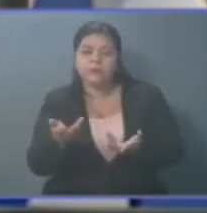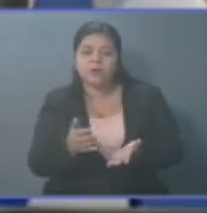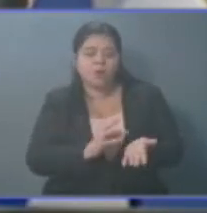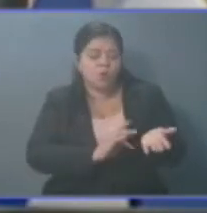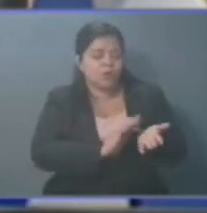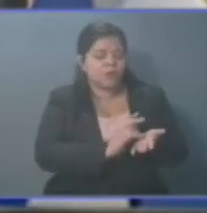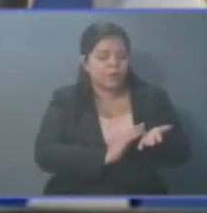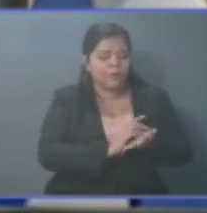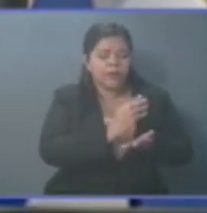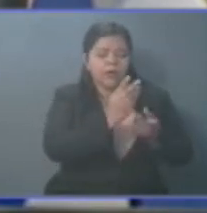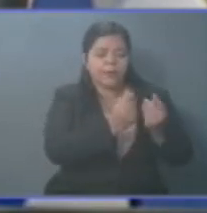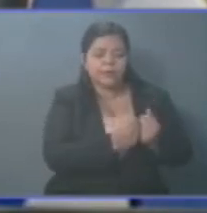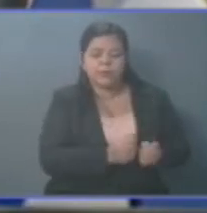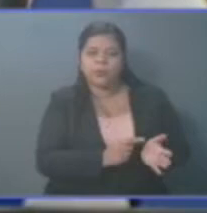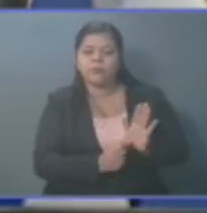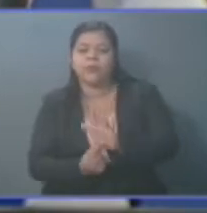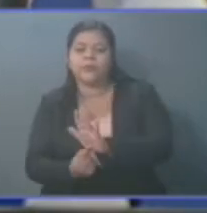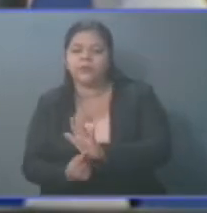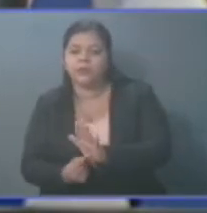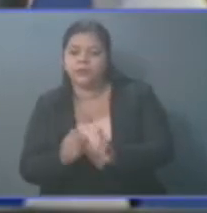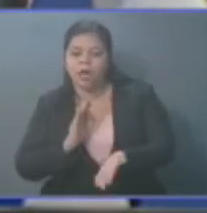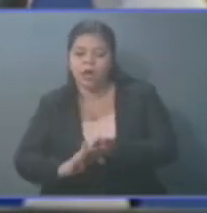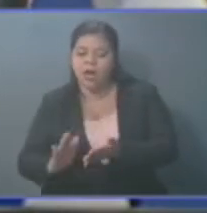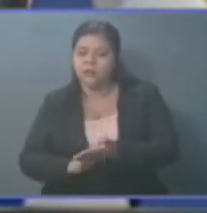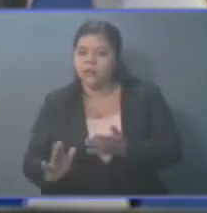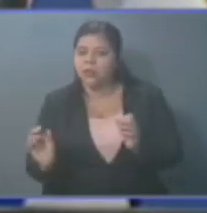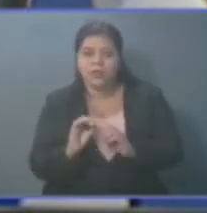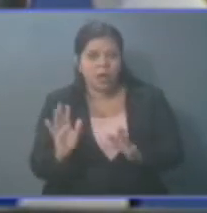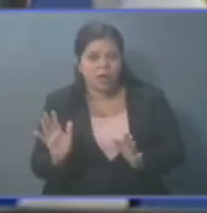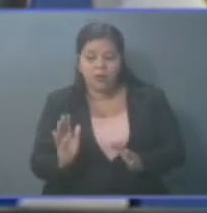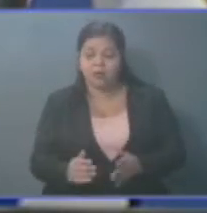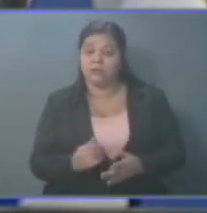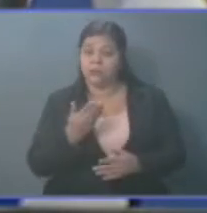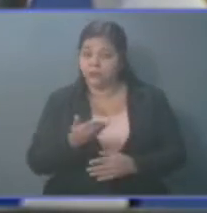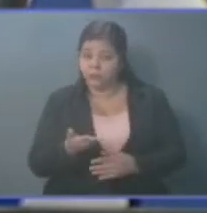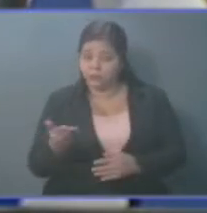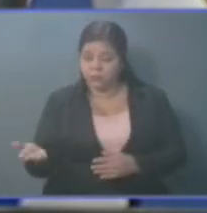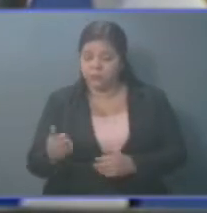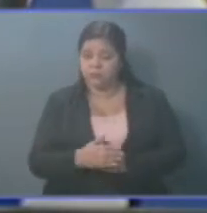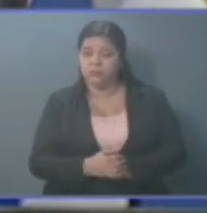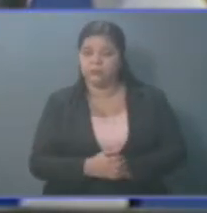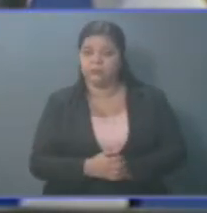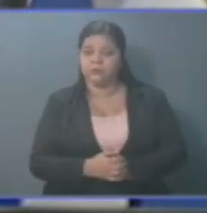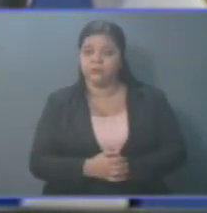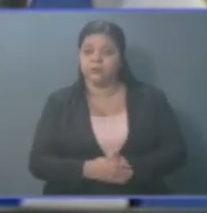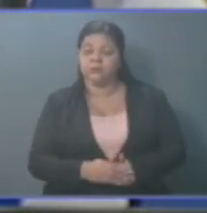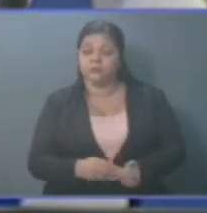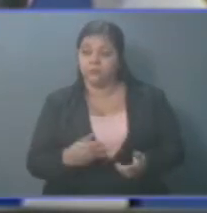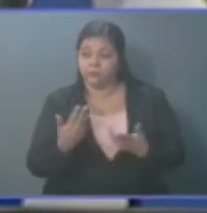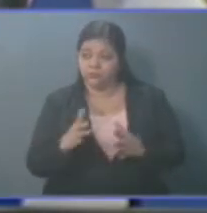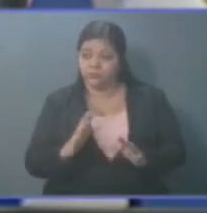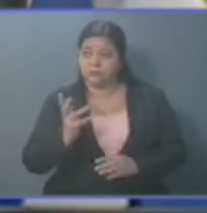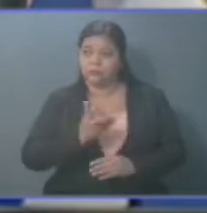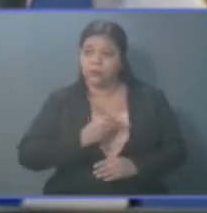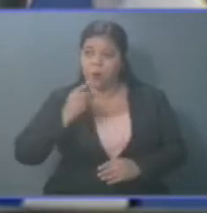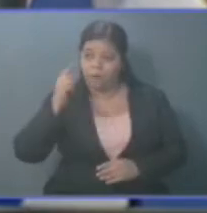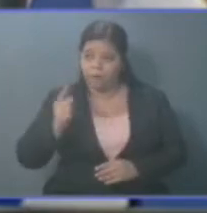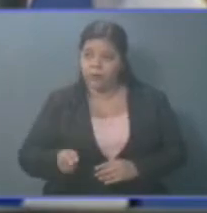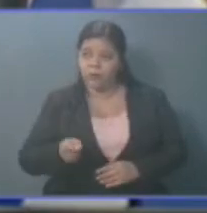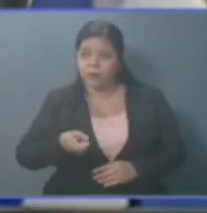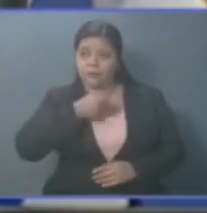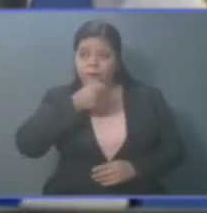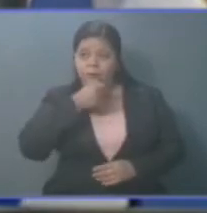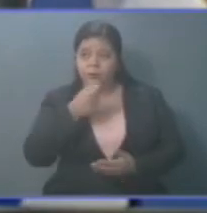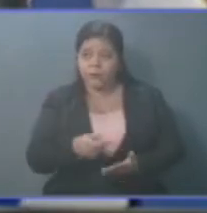haciendo con los recursos públicos. Y cada elemento que lleva a que los obligue a dar esa